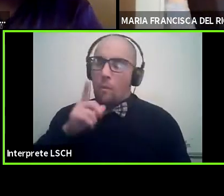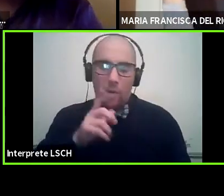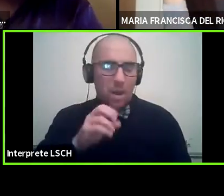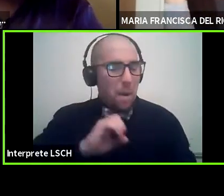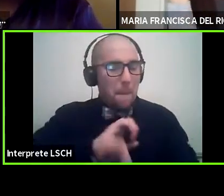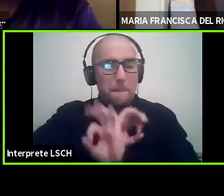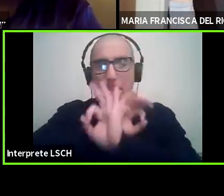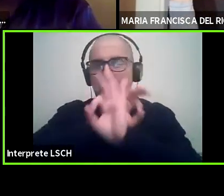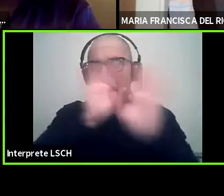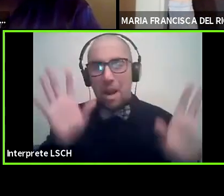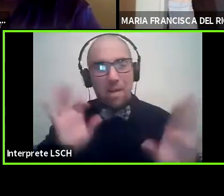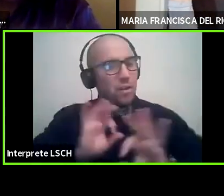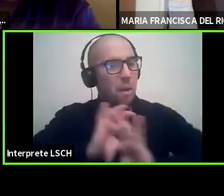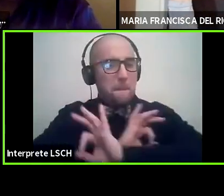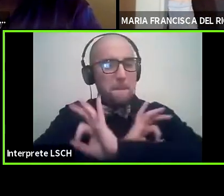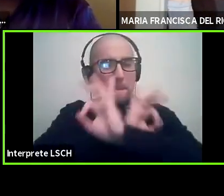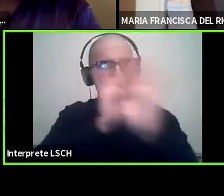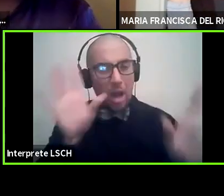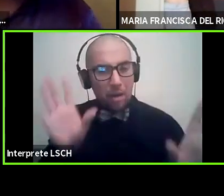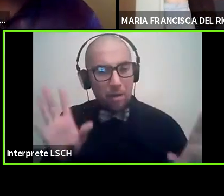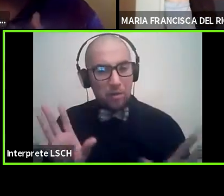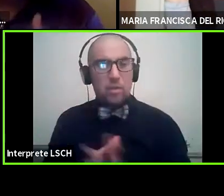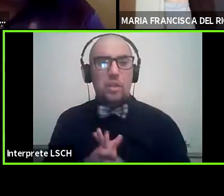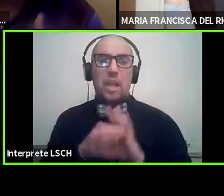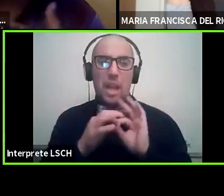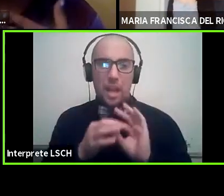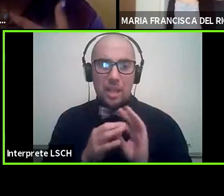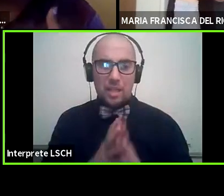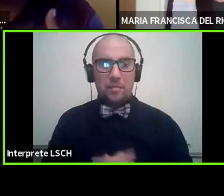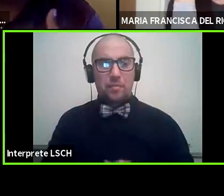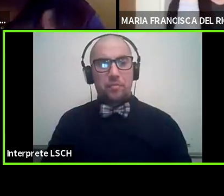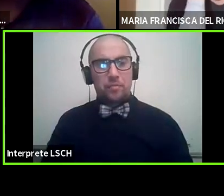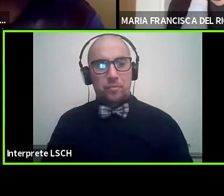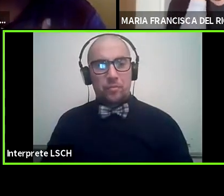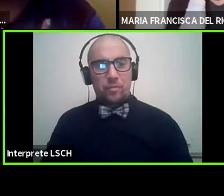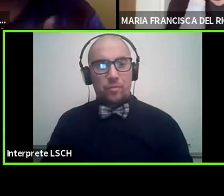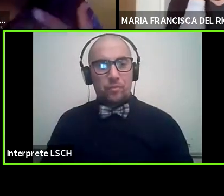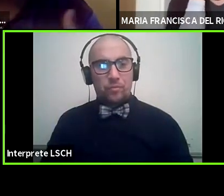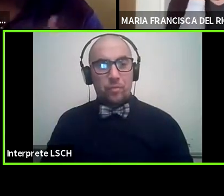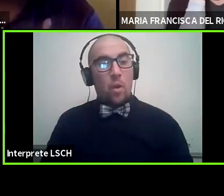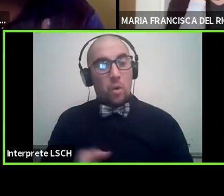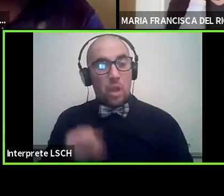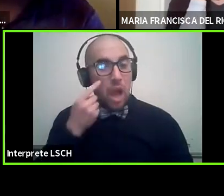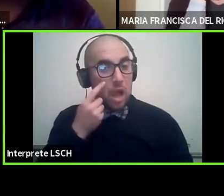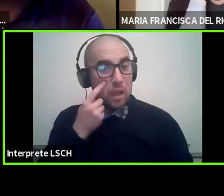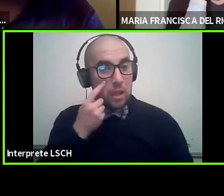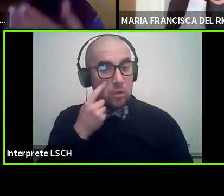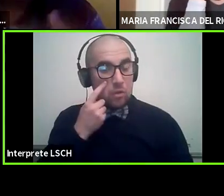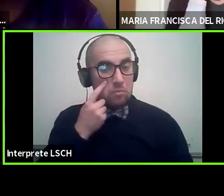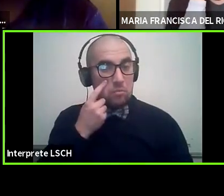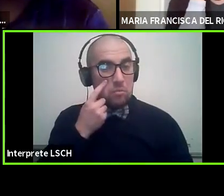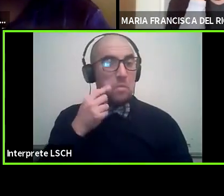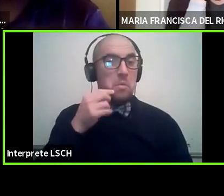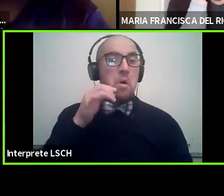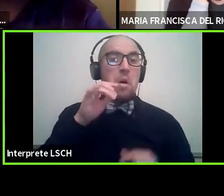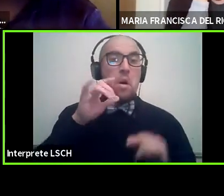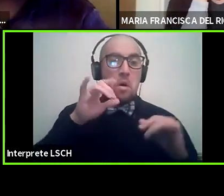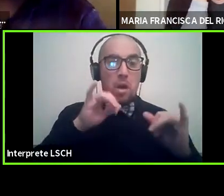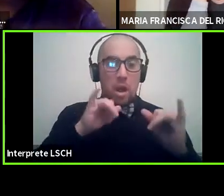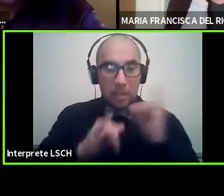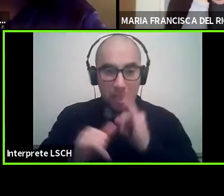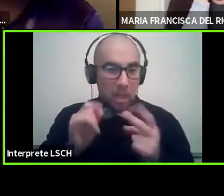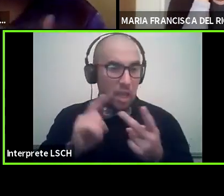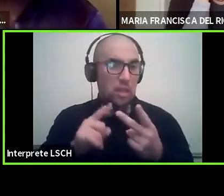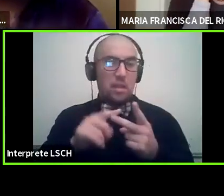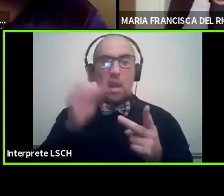se ha hecho, así que realmente muchas gracias. Como les dije, pueden seguir atentos, atentas a nuestras redes, vamos subiendo toda la información que